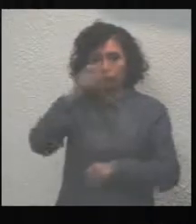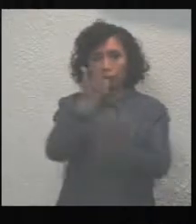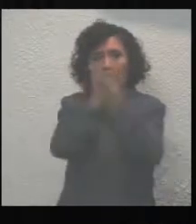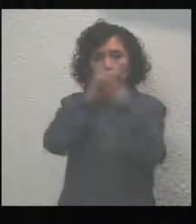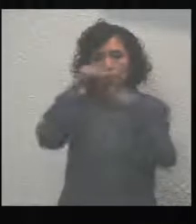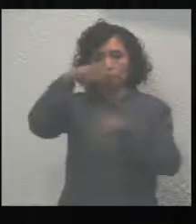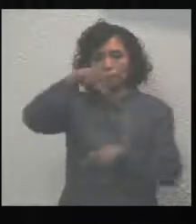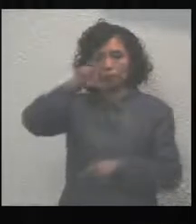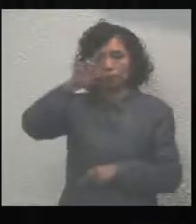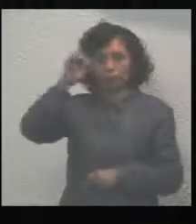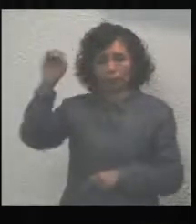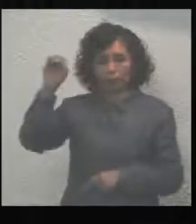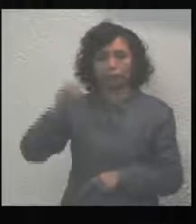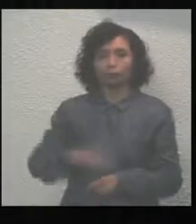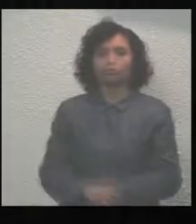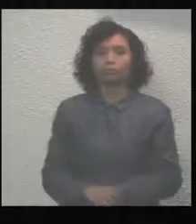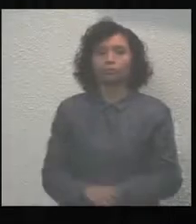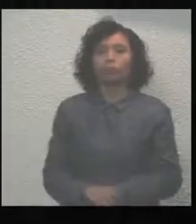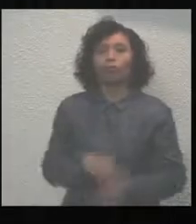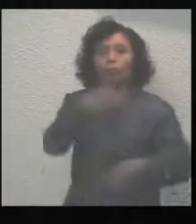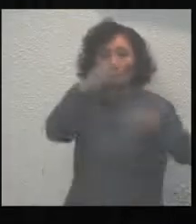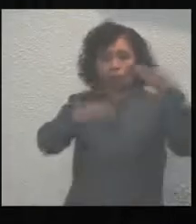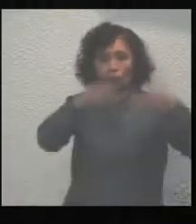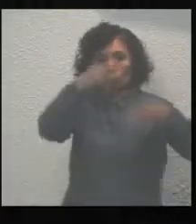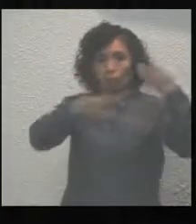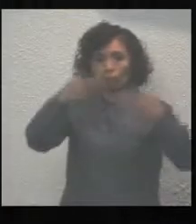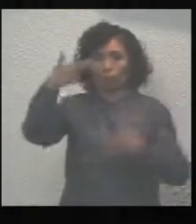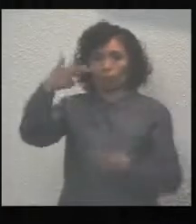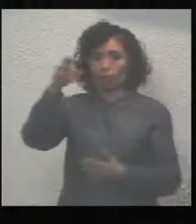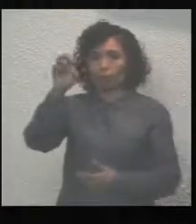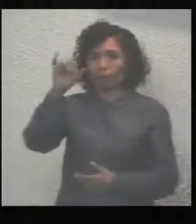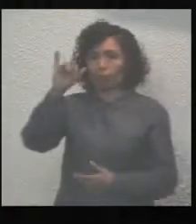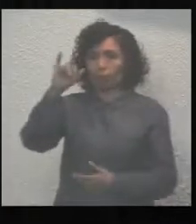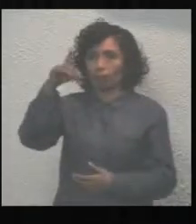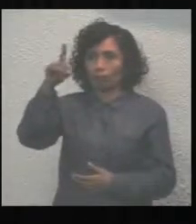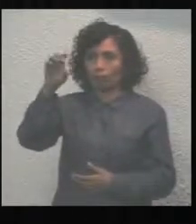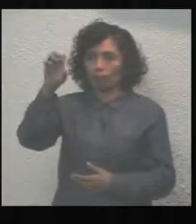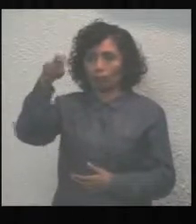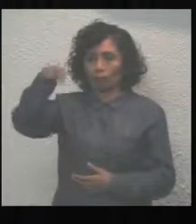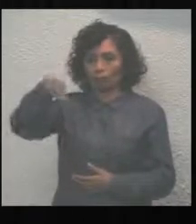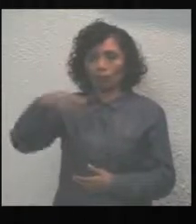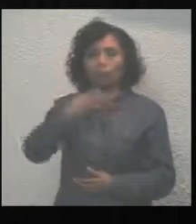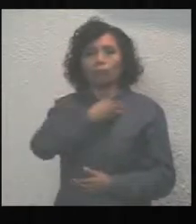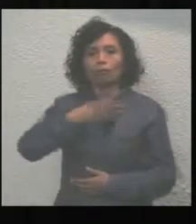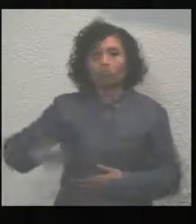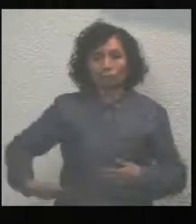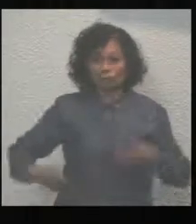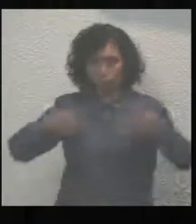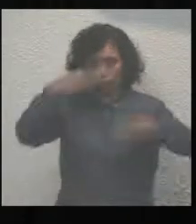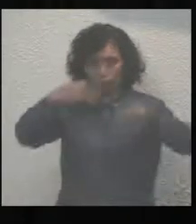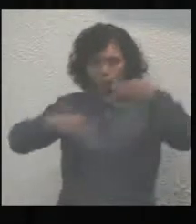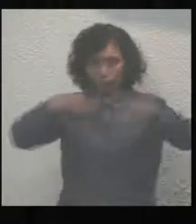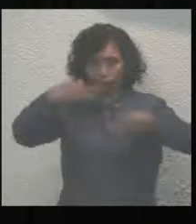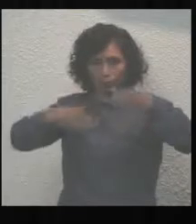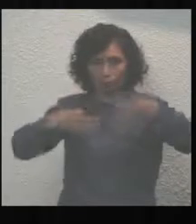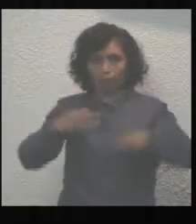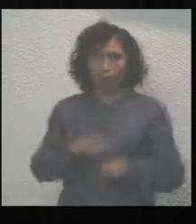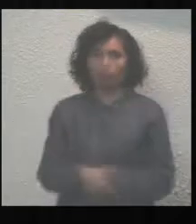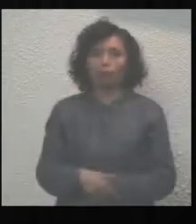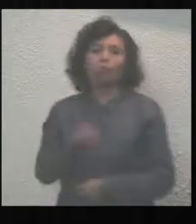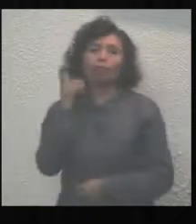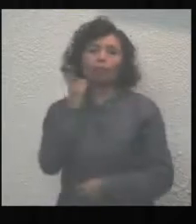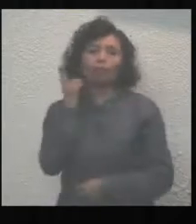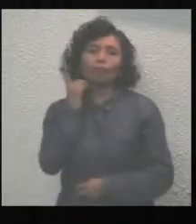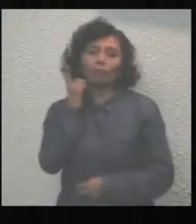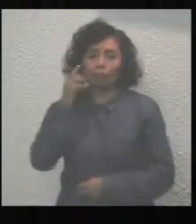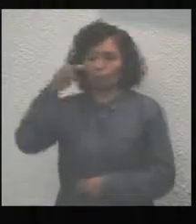de Quintana Roo magistrado heiden cebada Rivas presidente del tribunal superior de justicia diputada